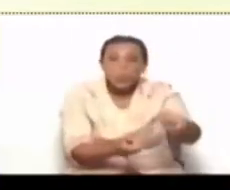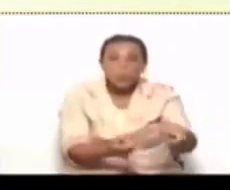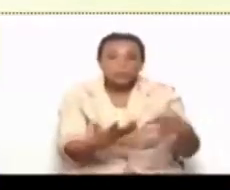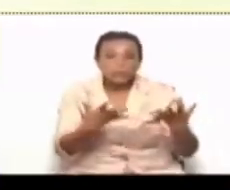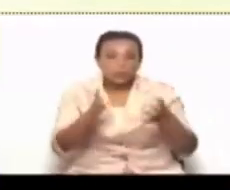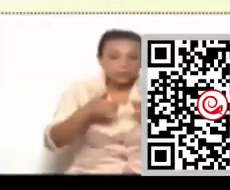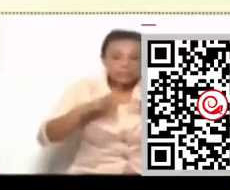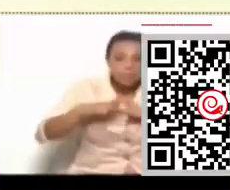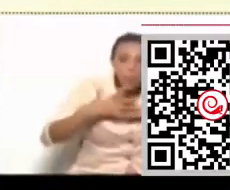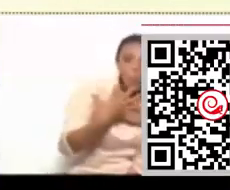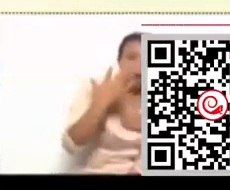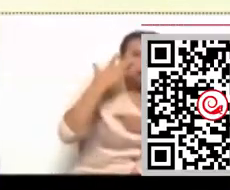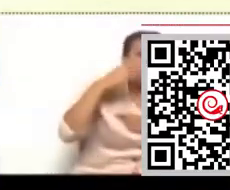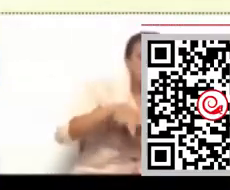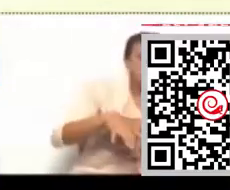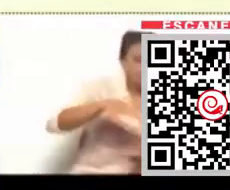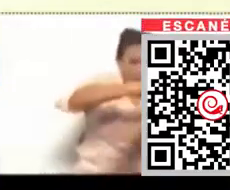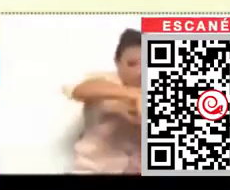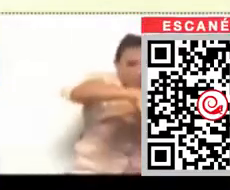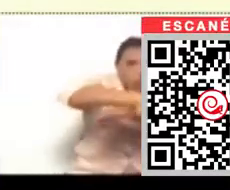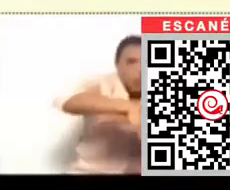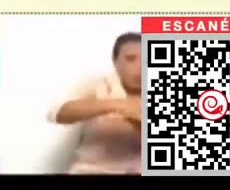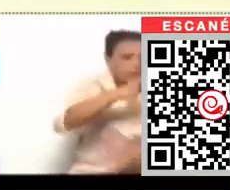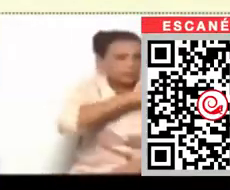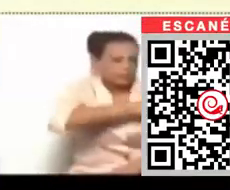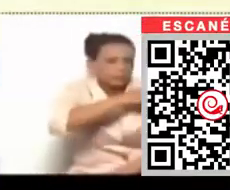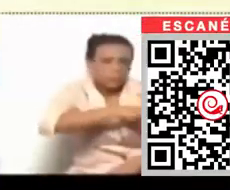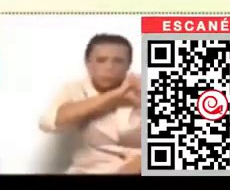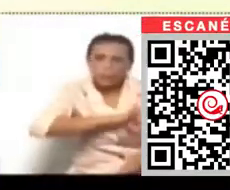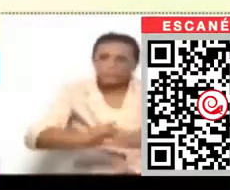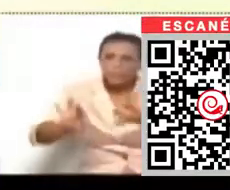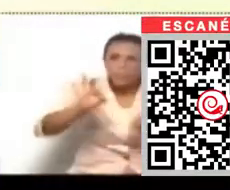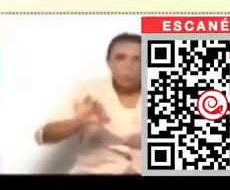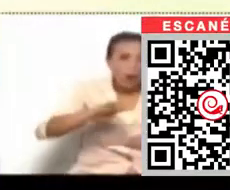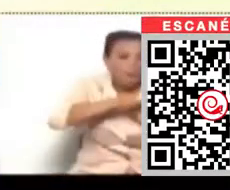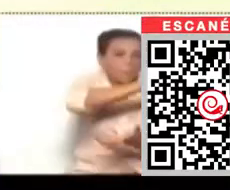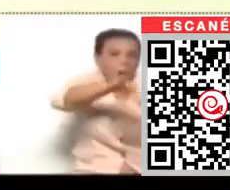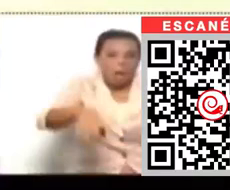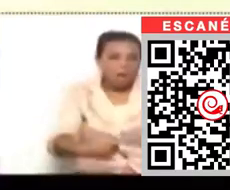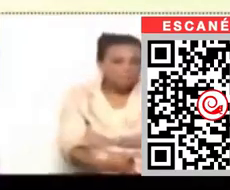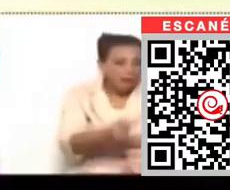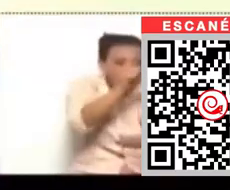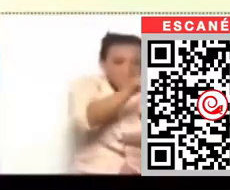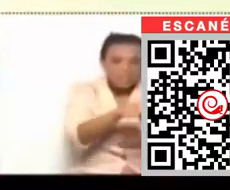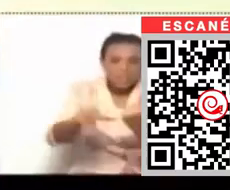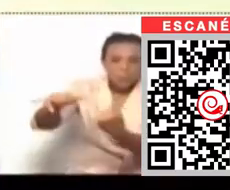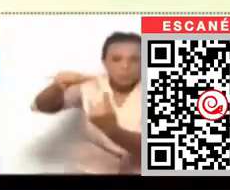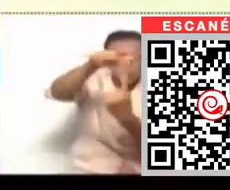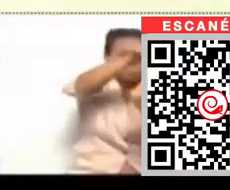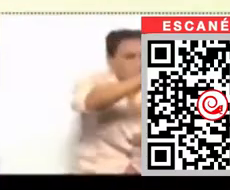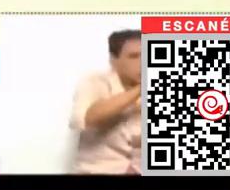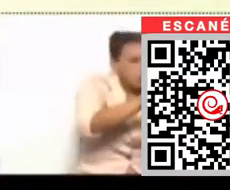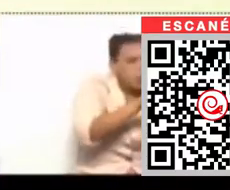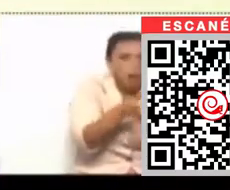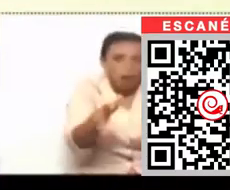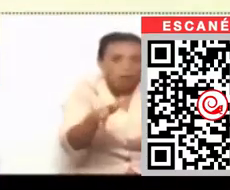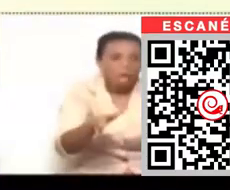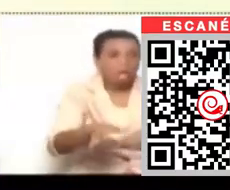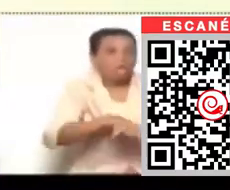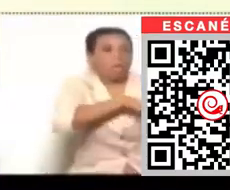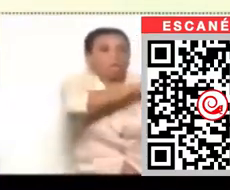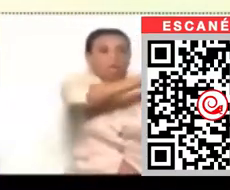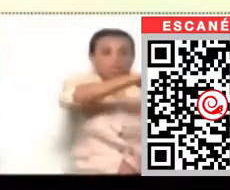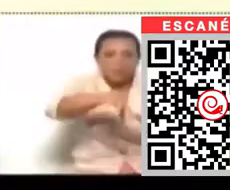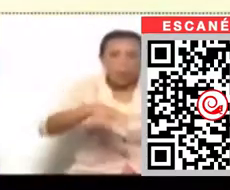generen situaciones de extrema gravedad, situaciones de cataclismo, situaciones